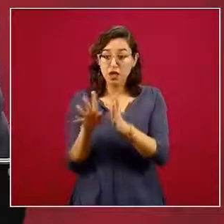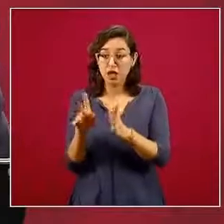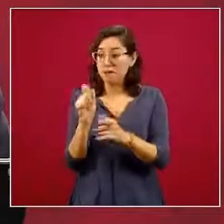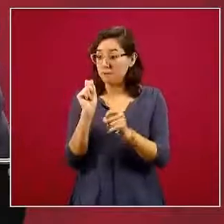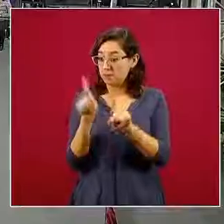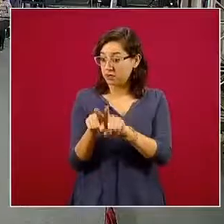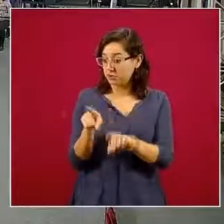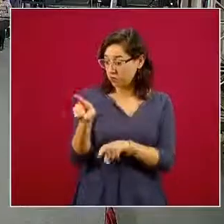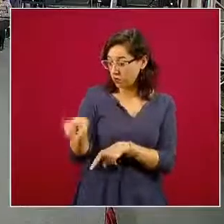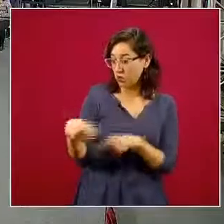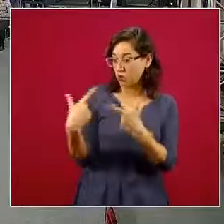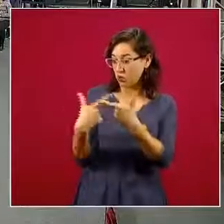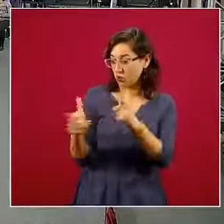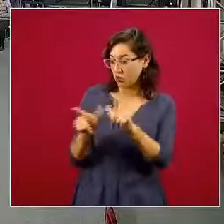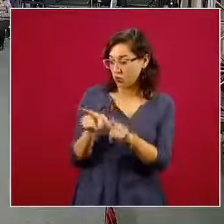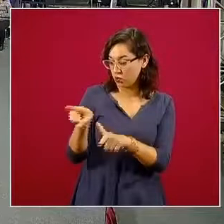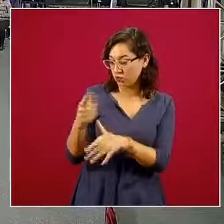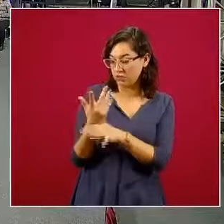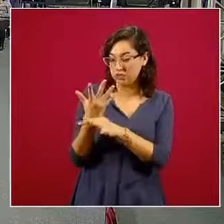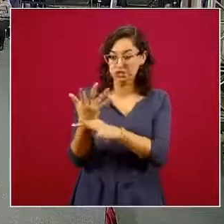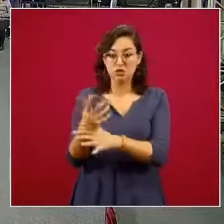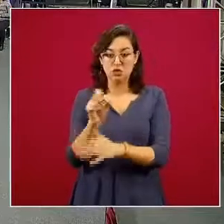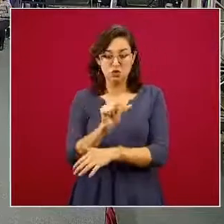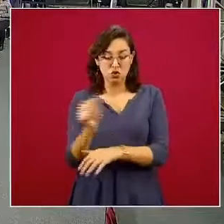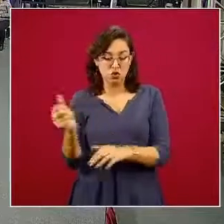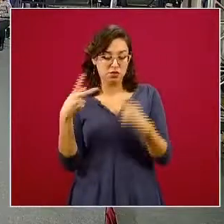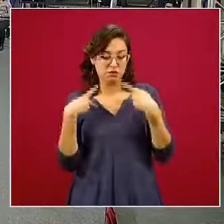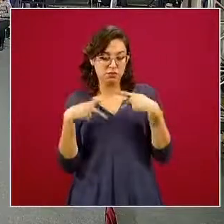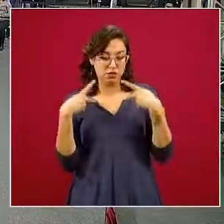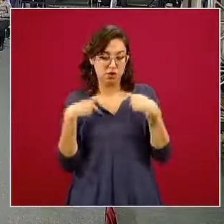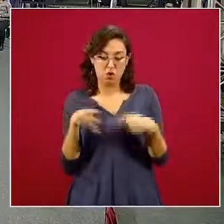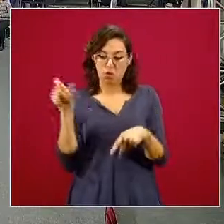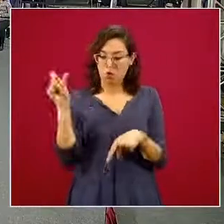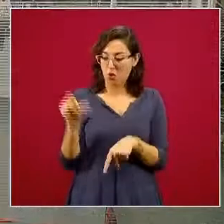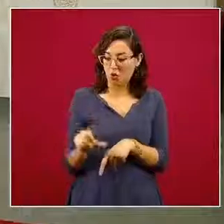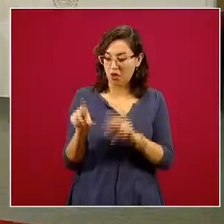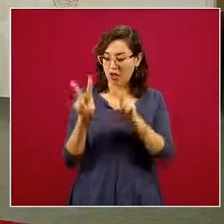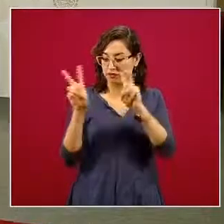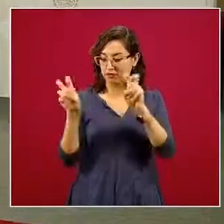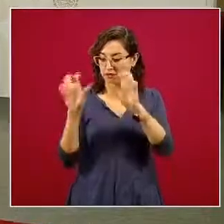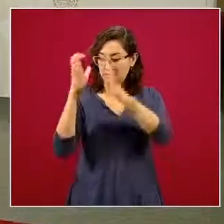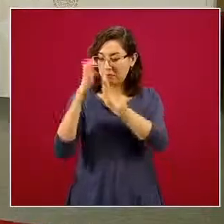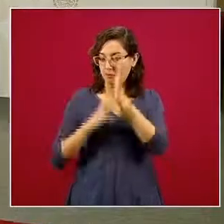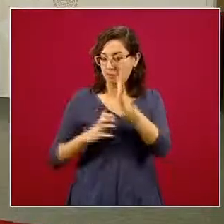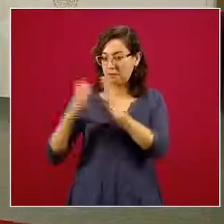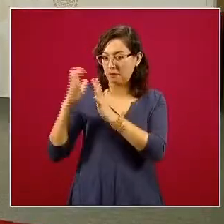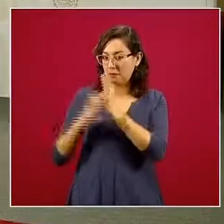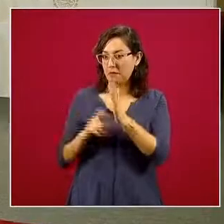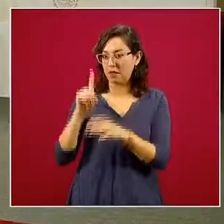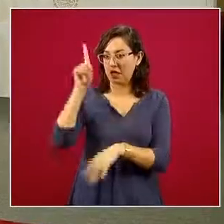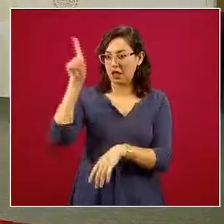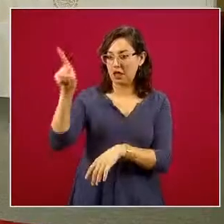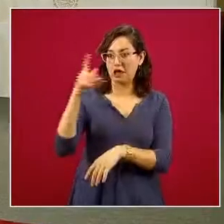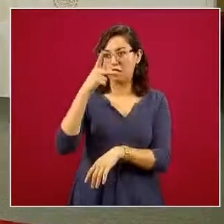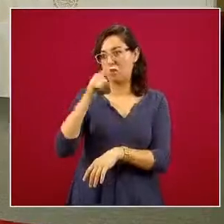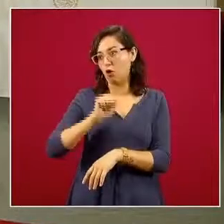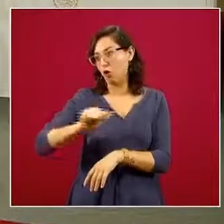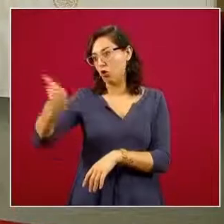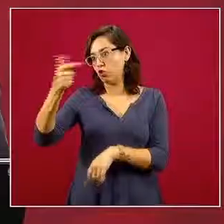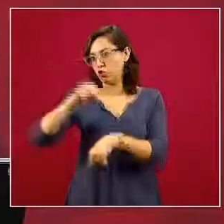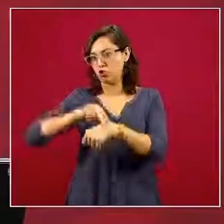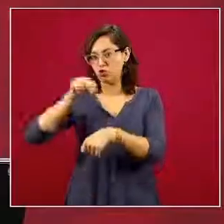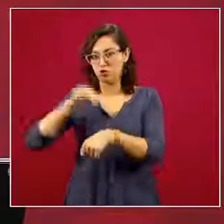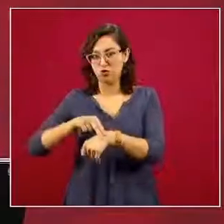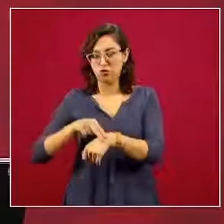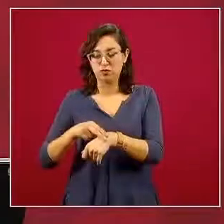que usted mencionaba, Juan, y otros columnistas que hoy hablaban de este epidemiólogo de Harvard,